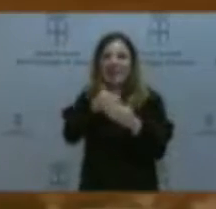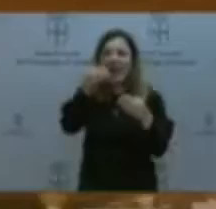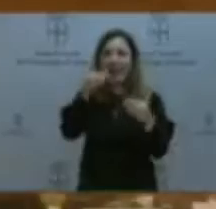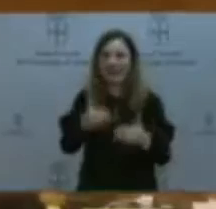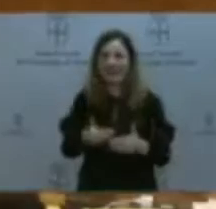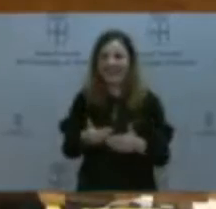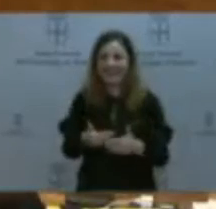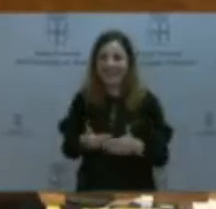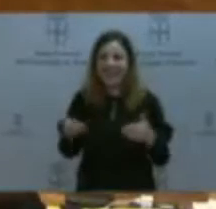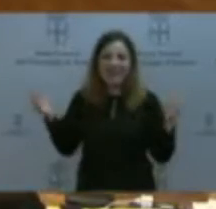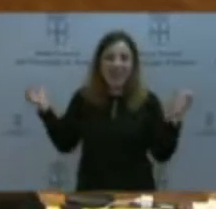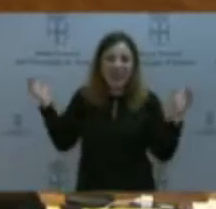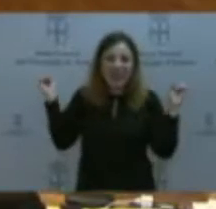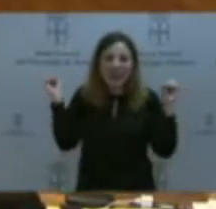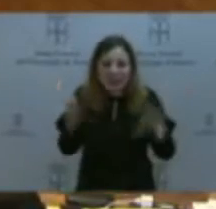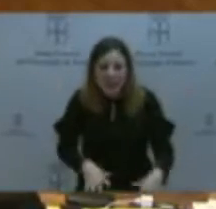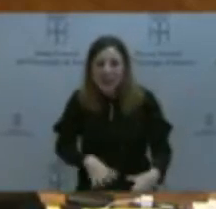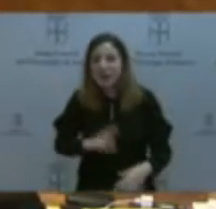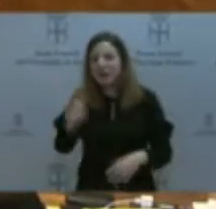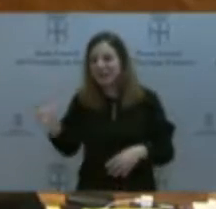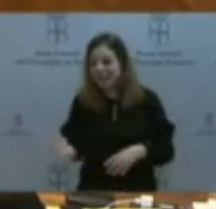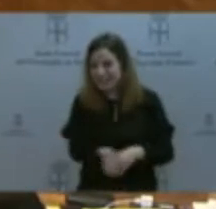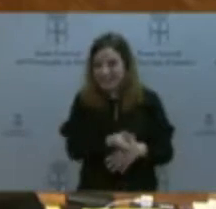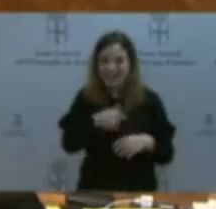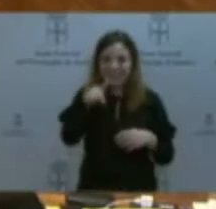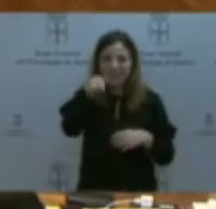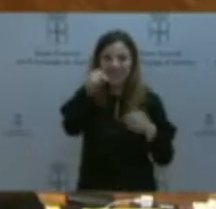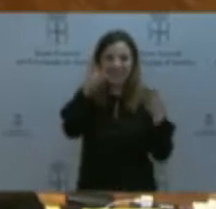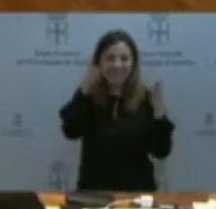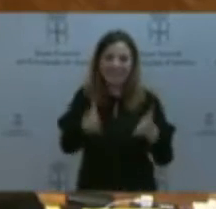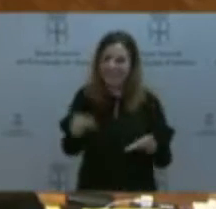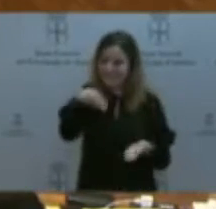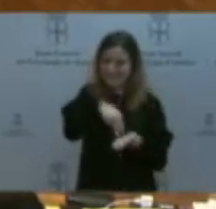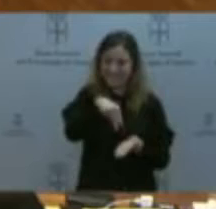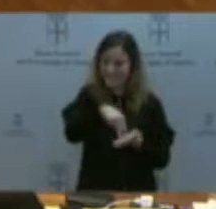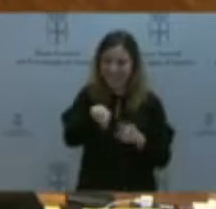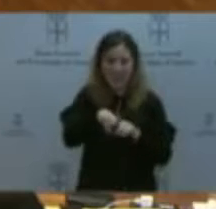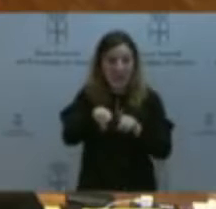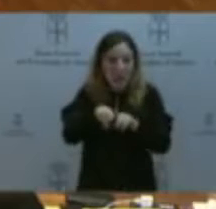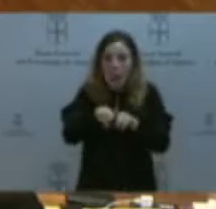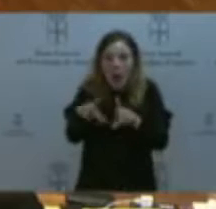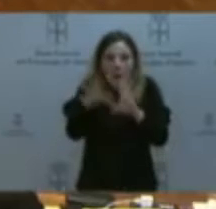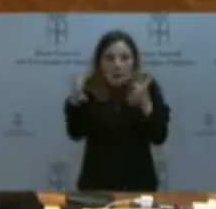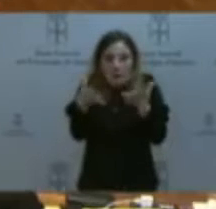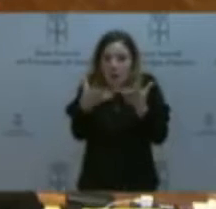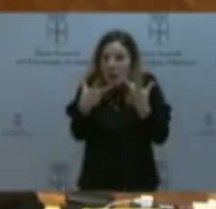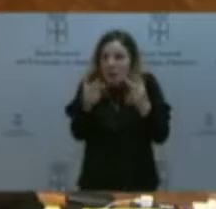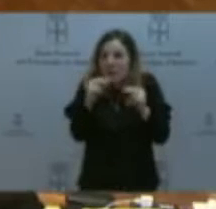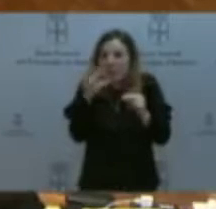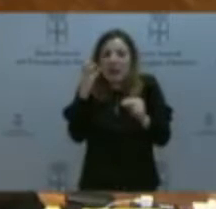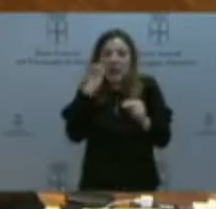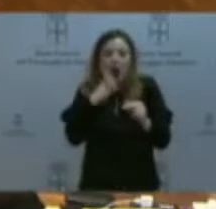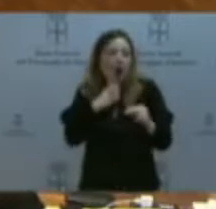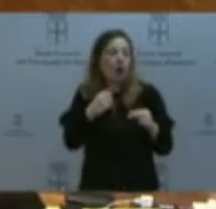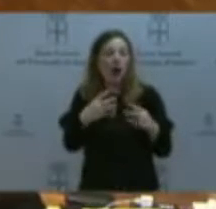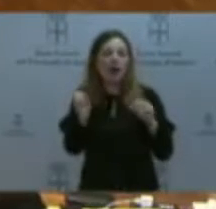Usted aquí vino a hacer como si viniera el apocalipsis ahora porque Mariano Rajoy dejara de gobernar, y la verdad que se le ha olvidado hablar de